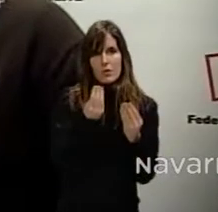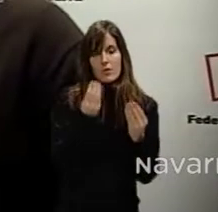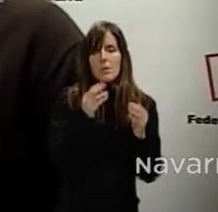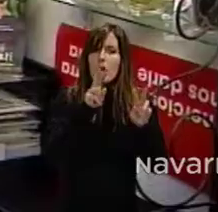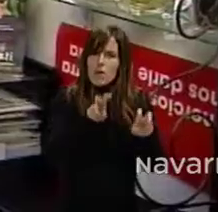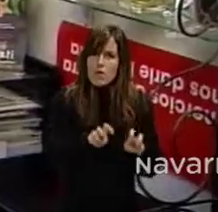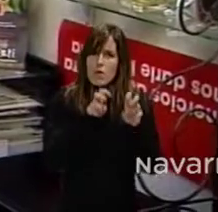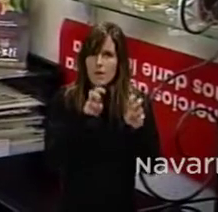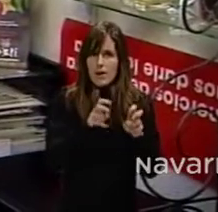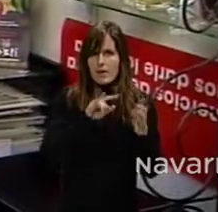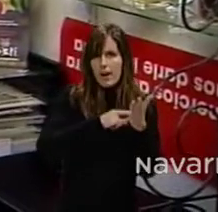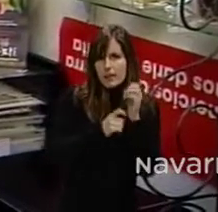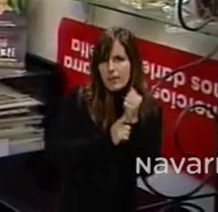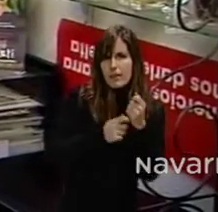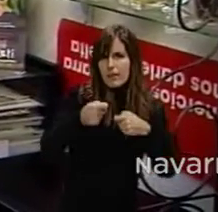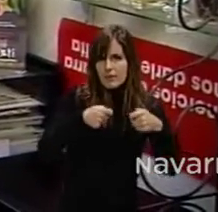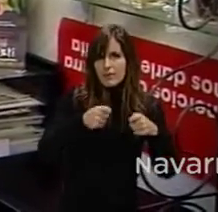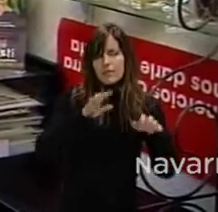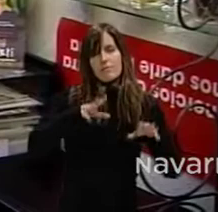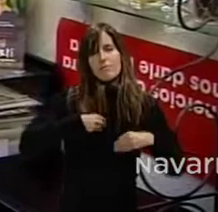innovar estratégicamente en su comercio